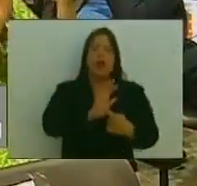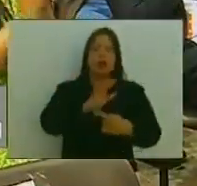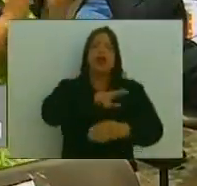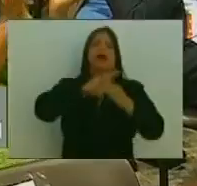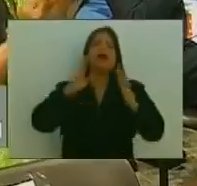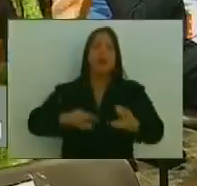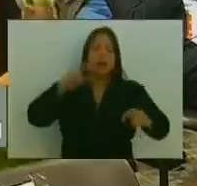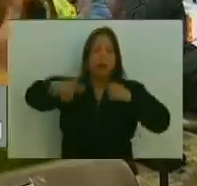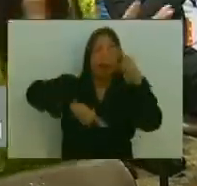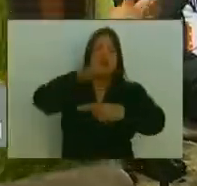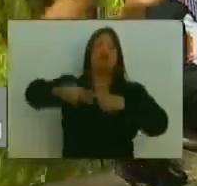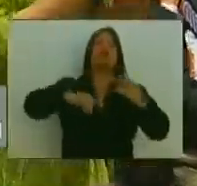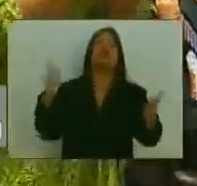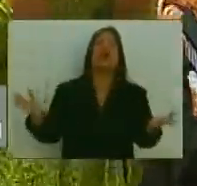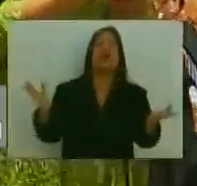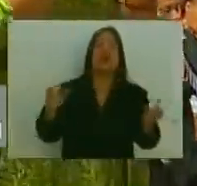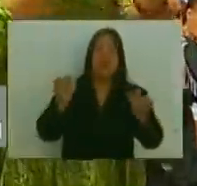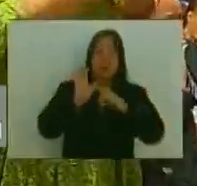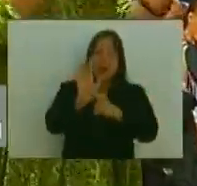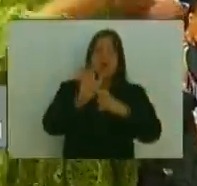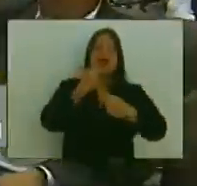somos.